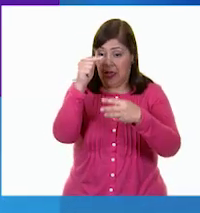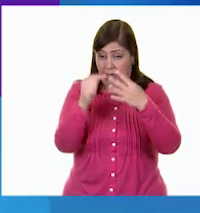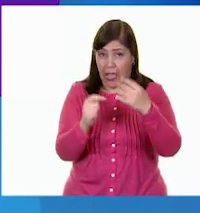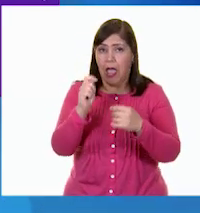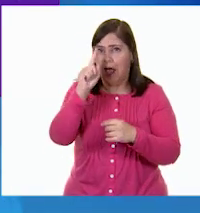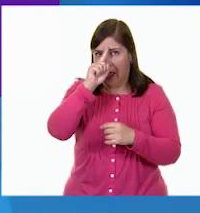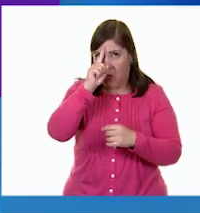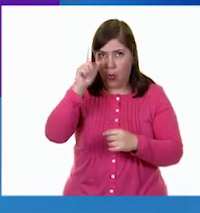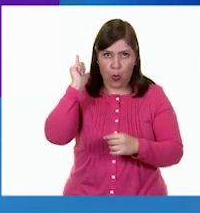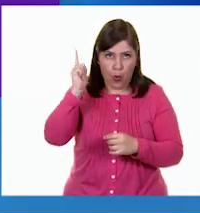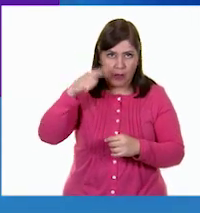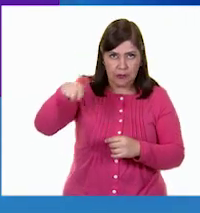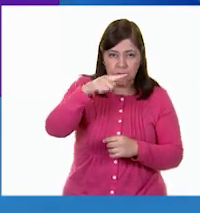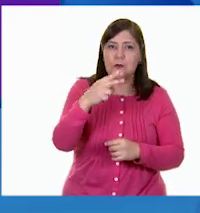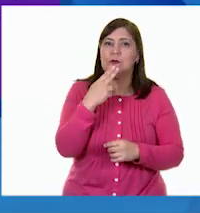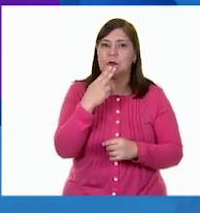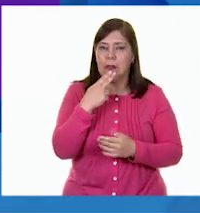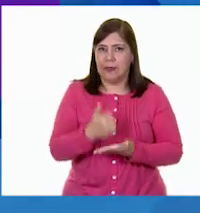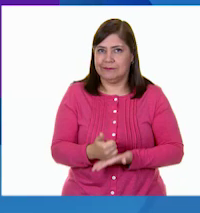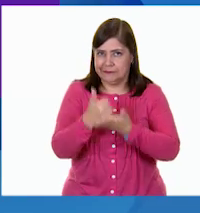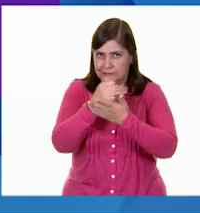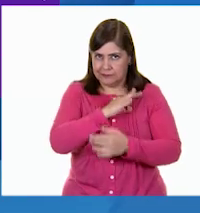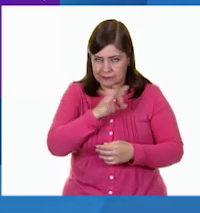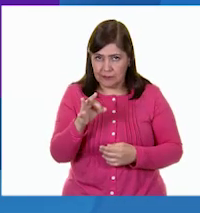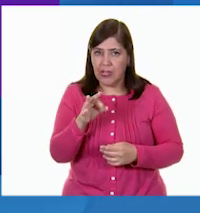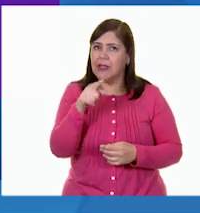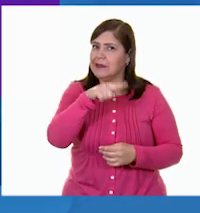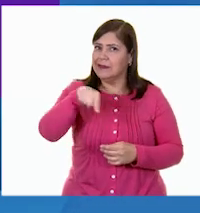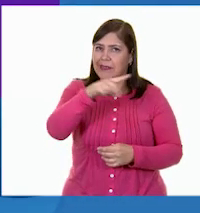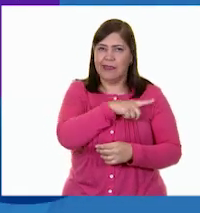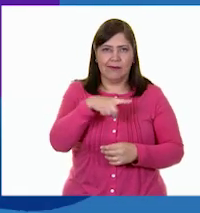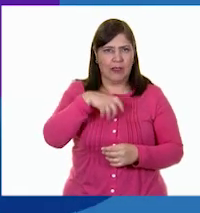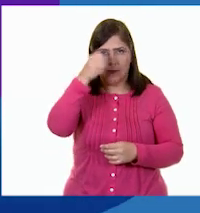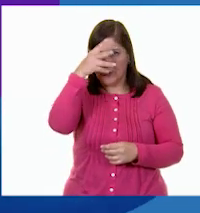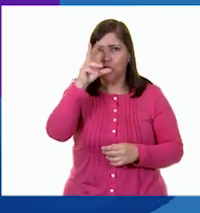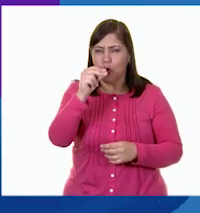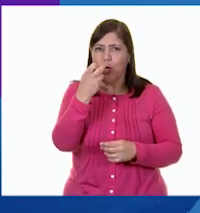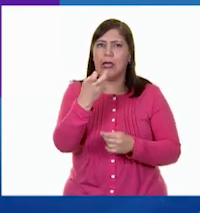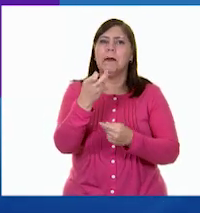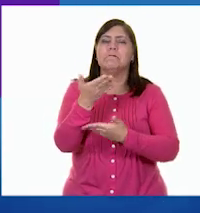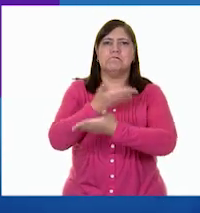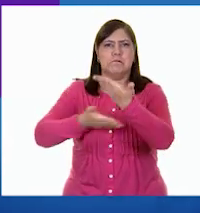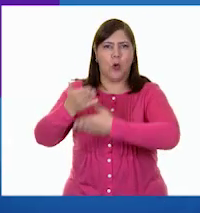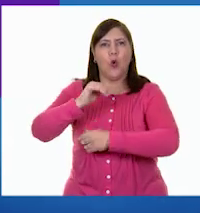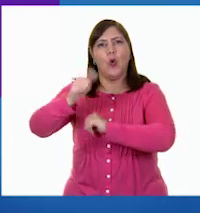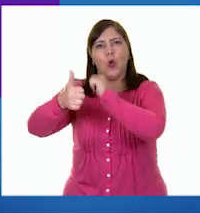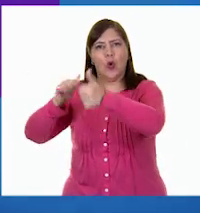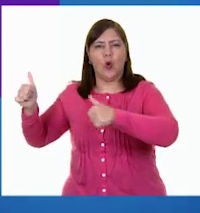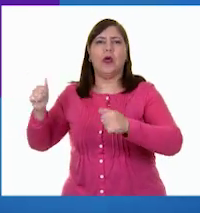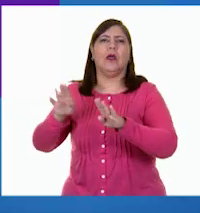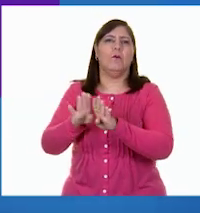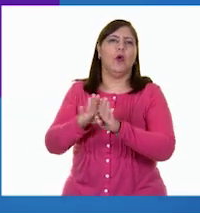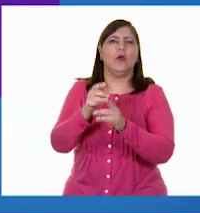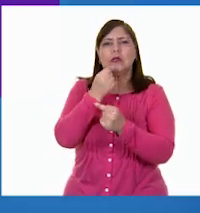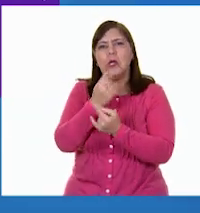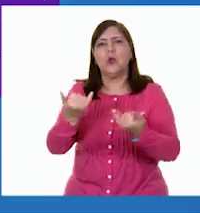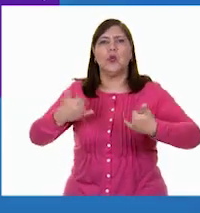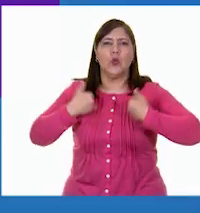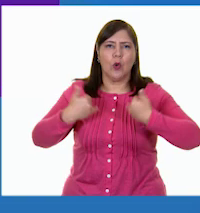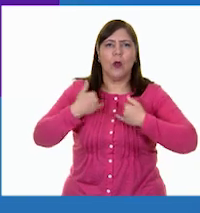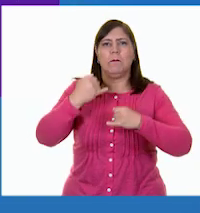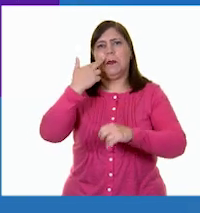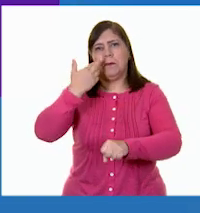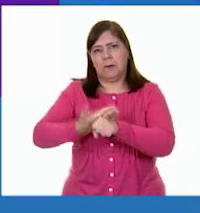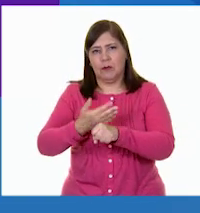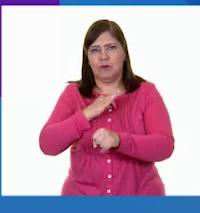los consejos de hoy te hayan sido de ayuda. Y no olvides compartir este valioso conocimiento con otros cibernautas responsables como